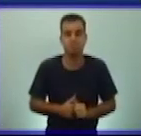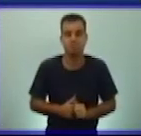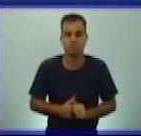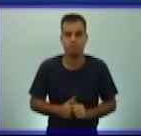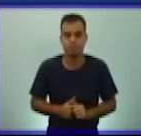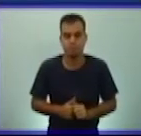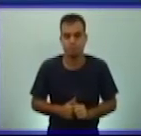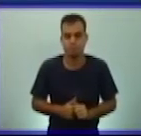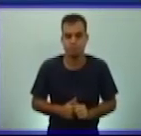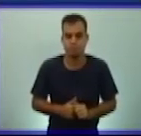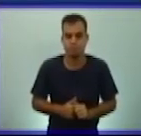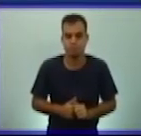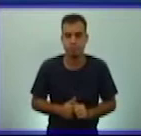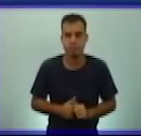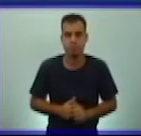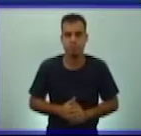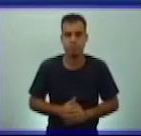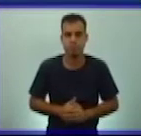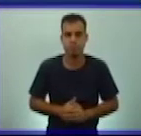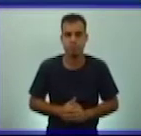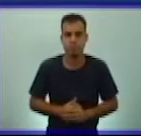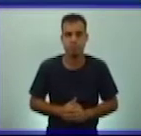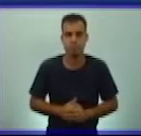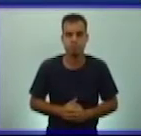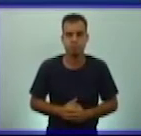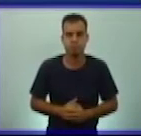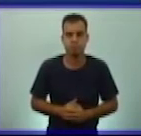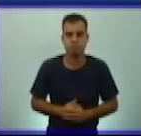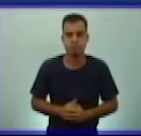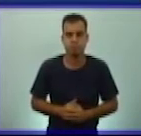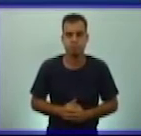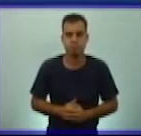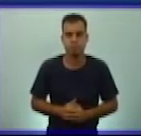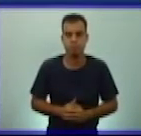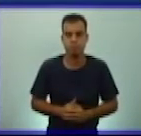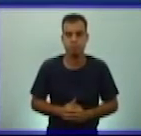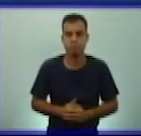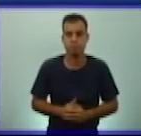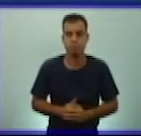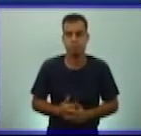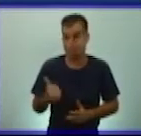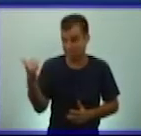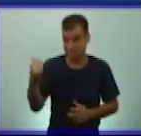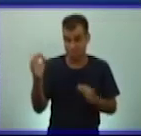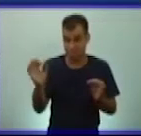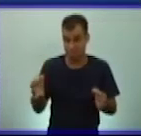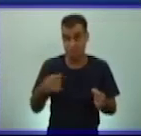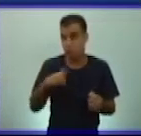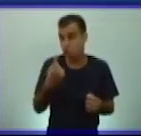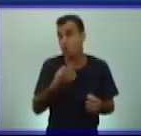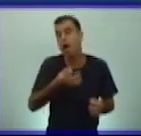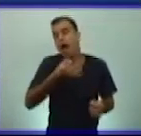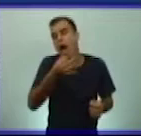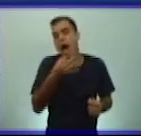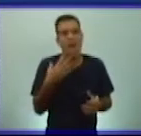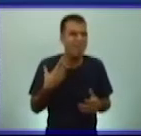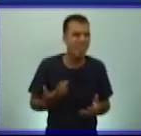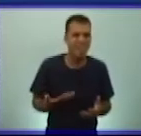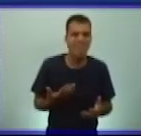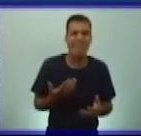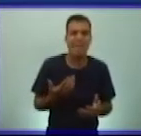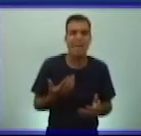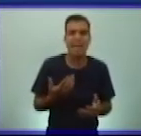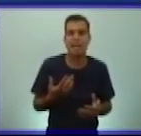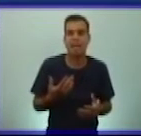oscilaciones serían, en este caso, libres. Y en este caso estaríamos hablando de qué